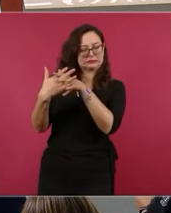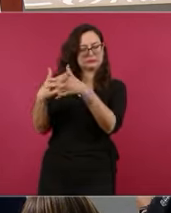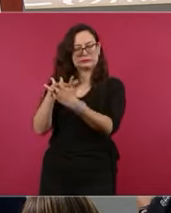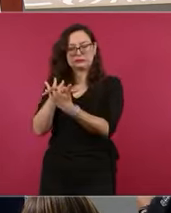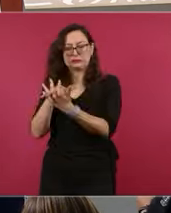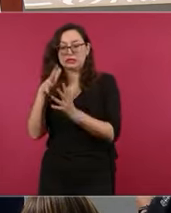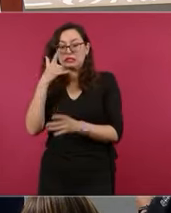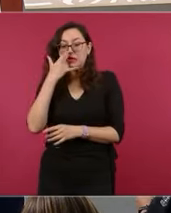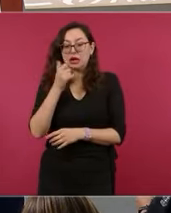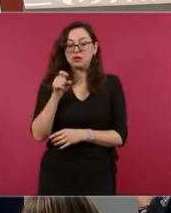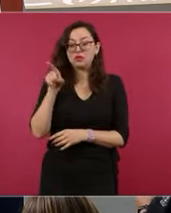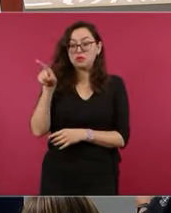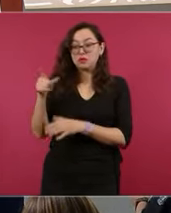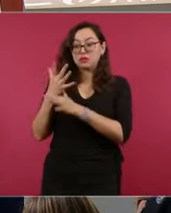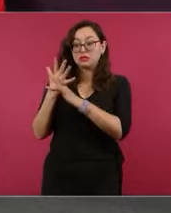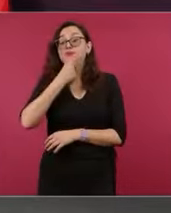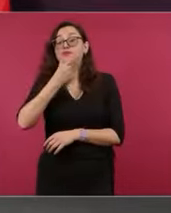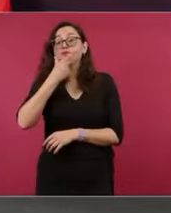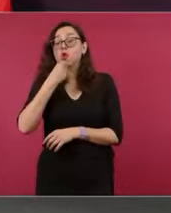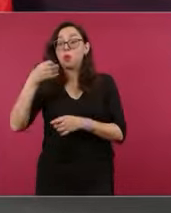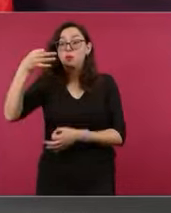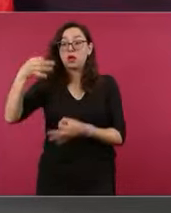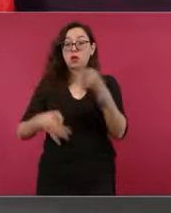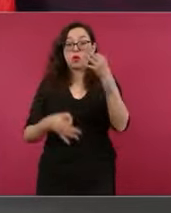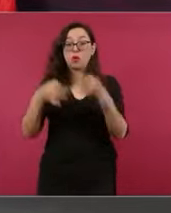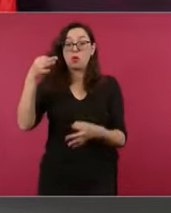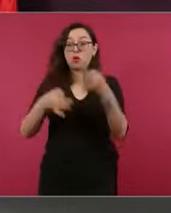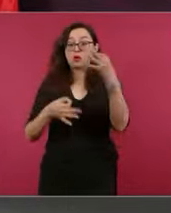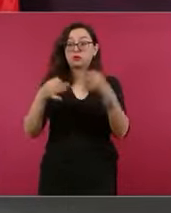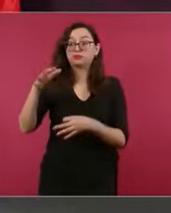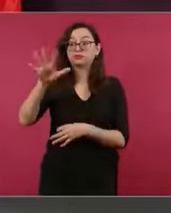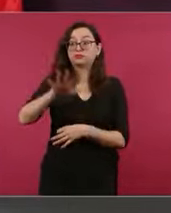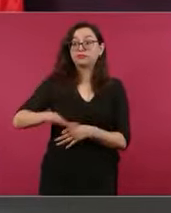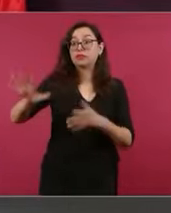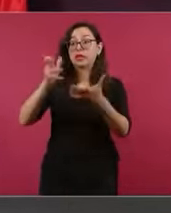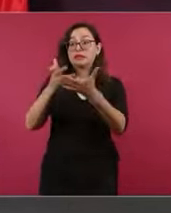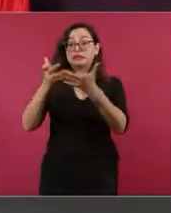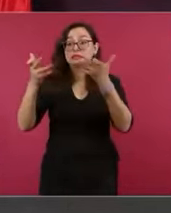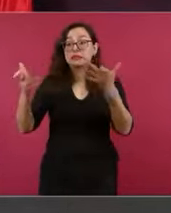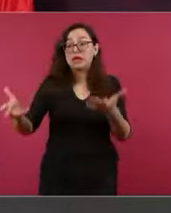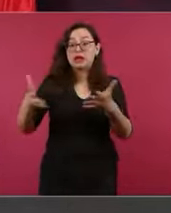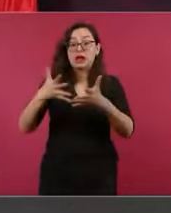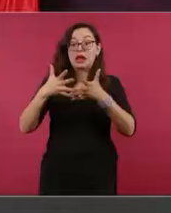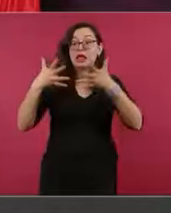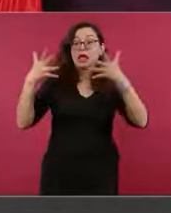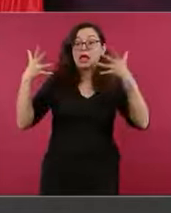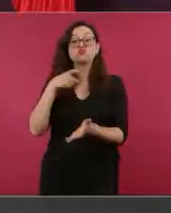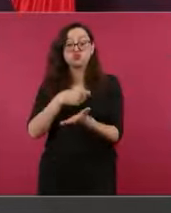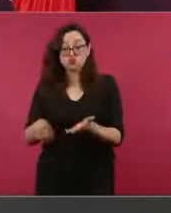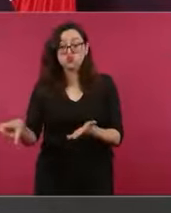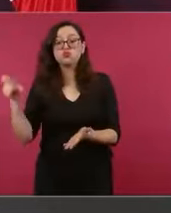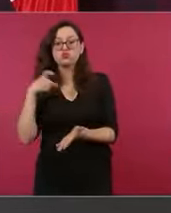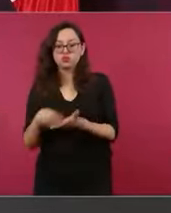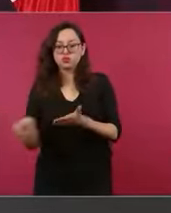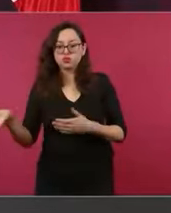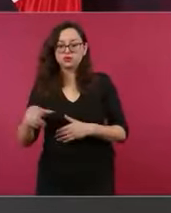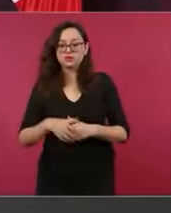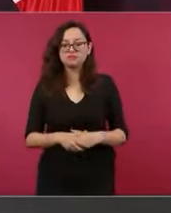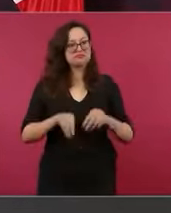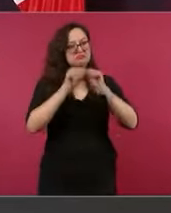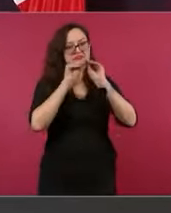se había comprado unas fincas, unos ranchos, unas haciendas en Guatemala, y